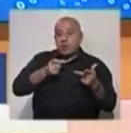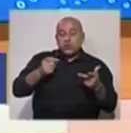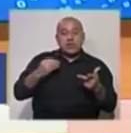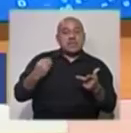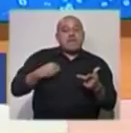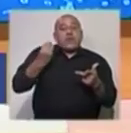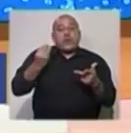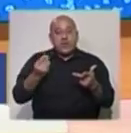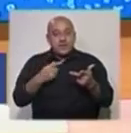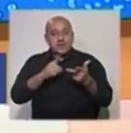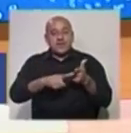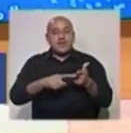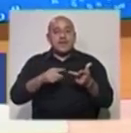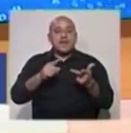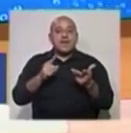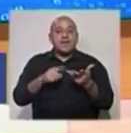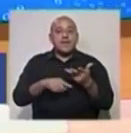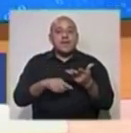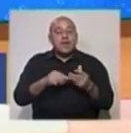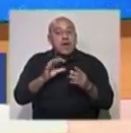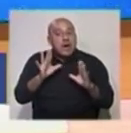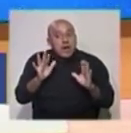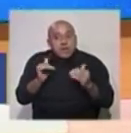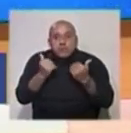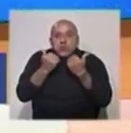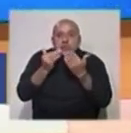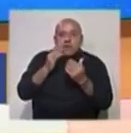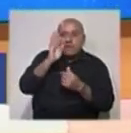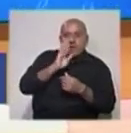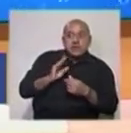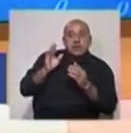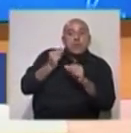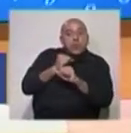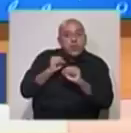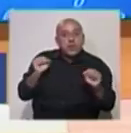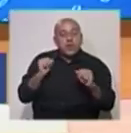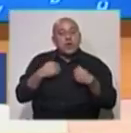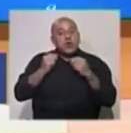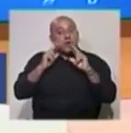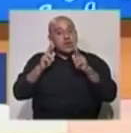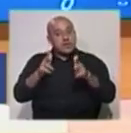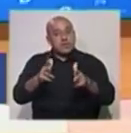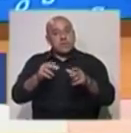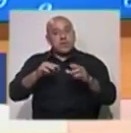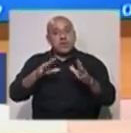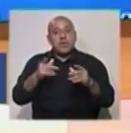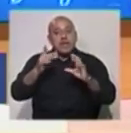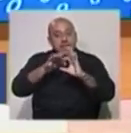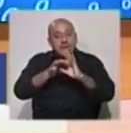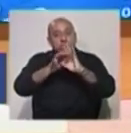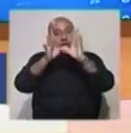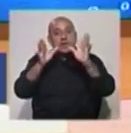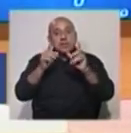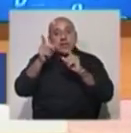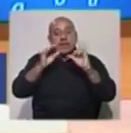los salvadores de la patria, han abierto una caja de Pandora. Y lo que uno decía es, bueno, la democracia está en entredicho en